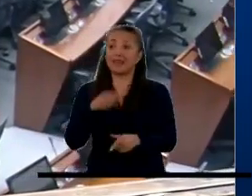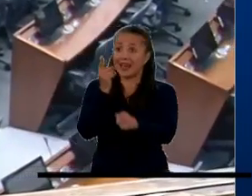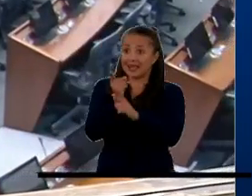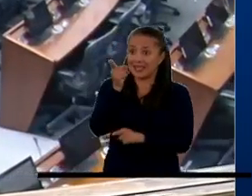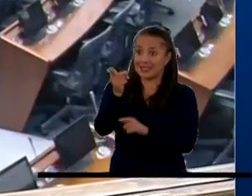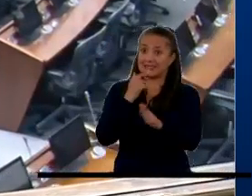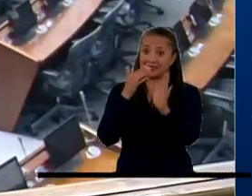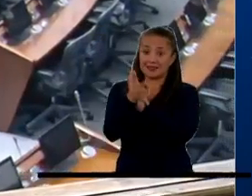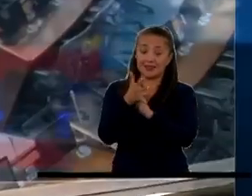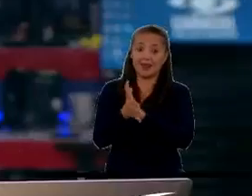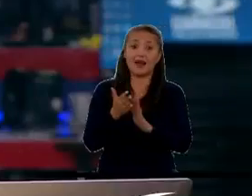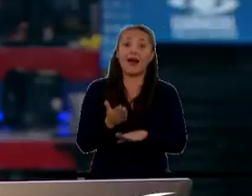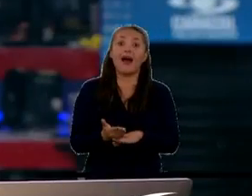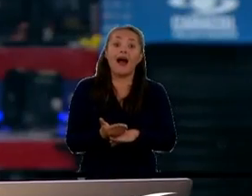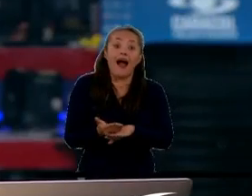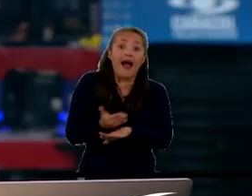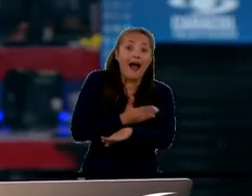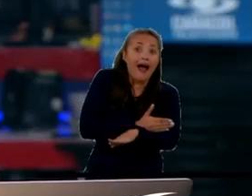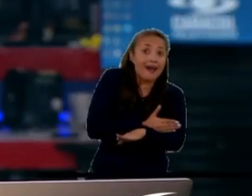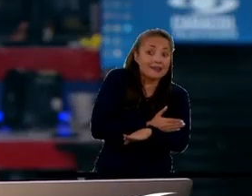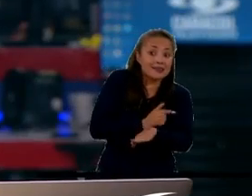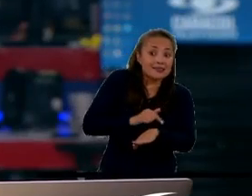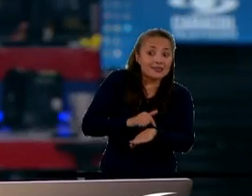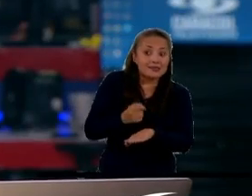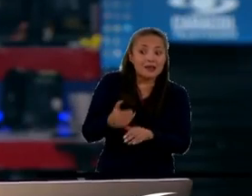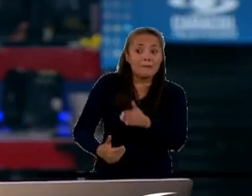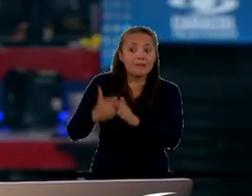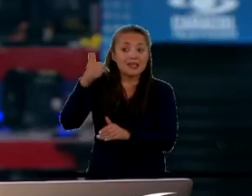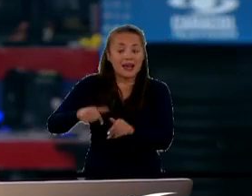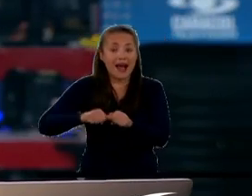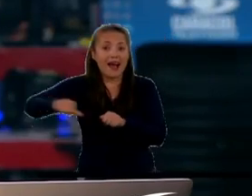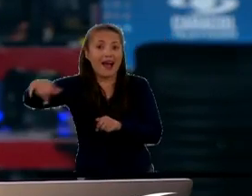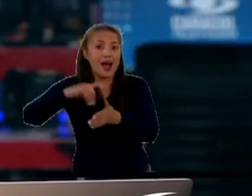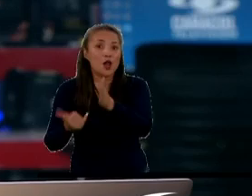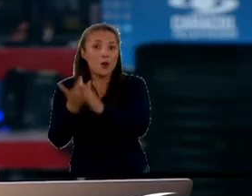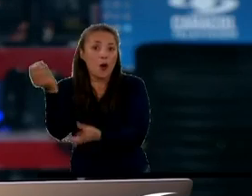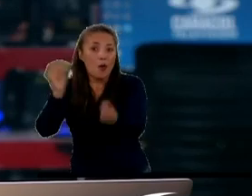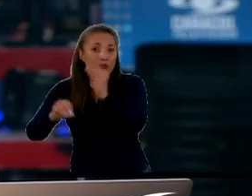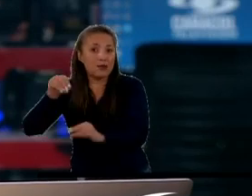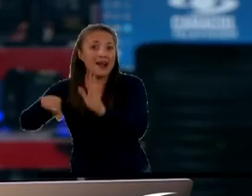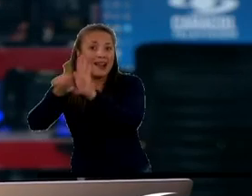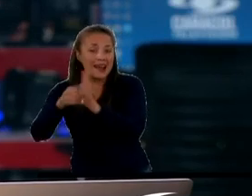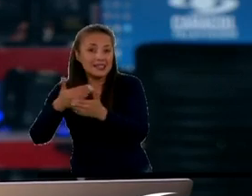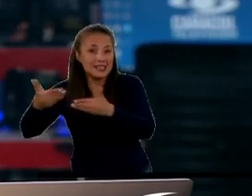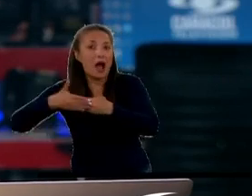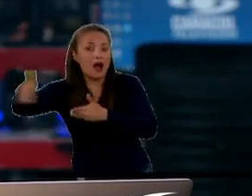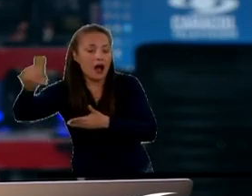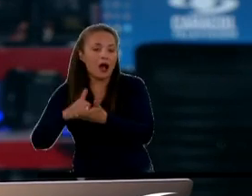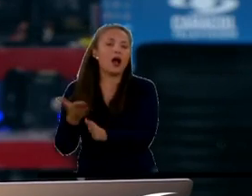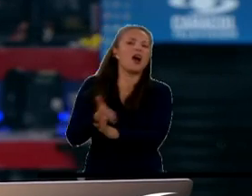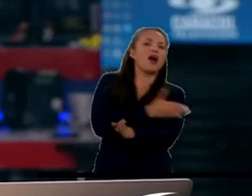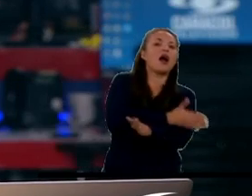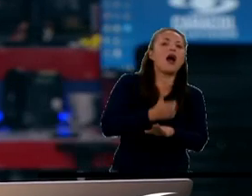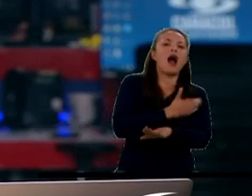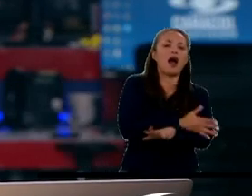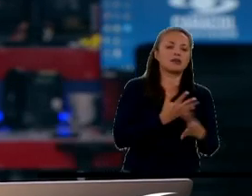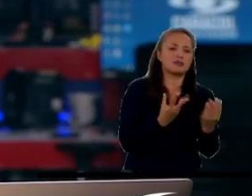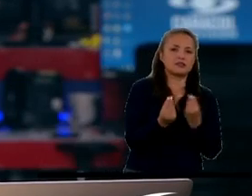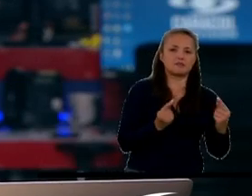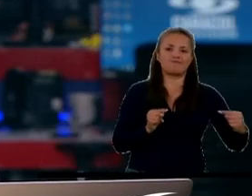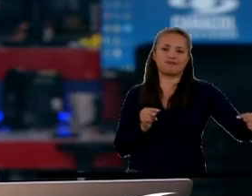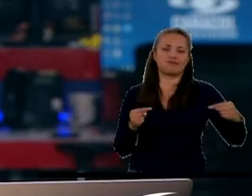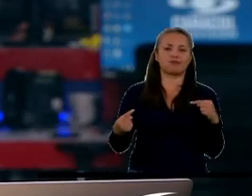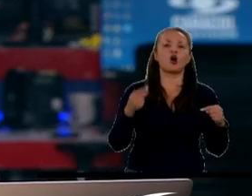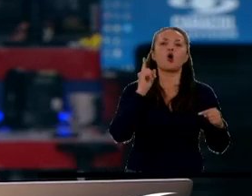horas antes de iniciar la nueva legislatura estalló un enfrentamiento entre tres partidos políticos enfrentamiento que se dio por afirmaciones del